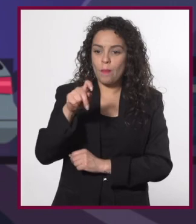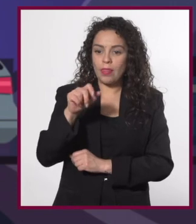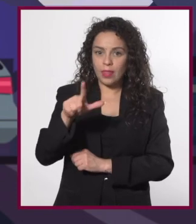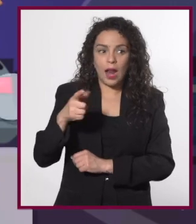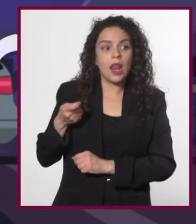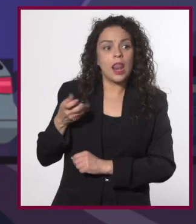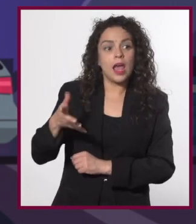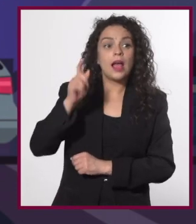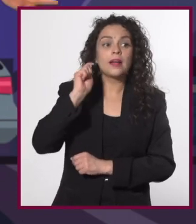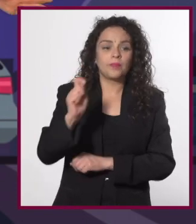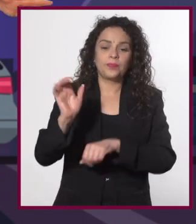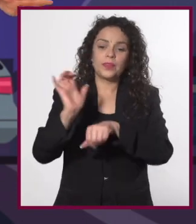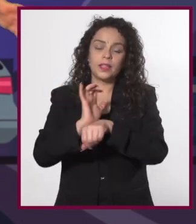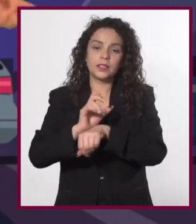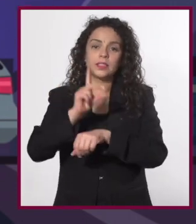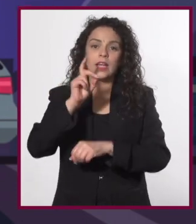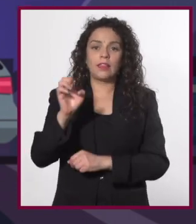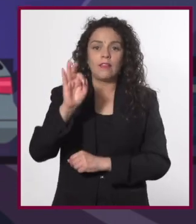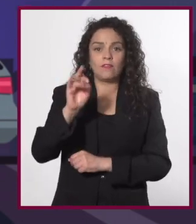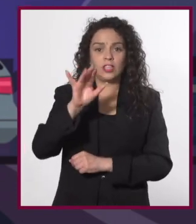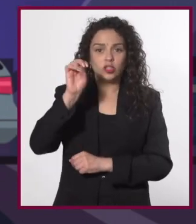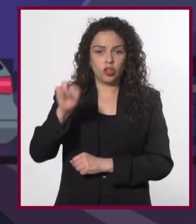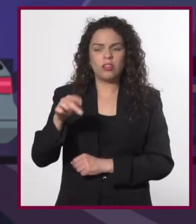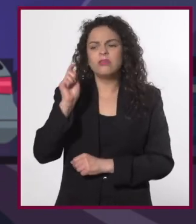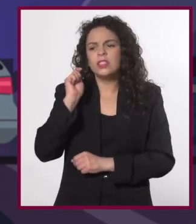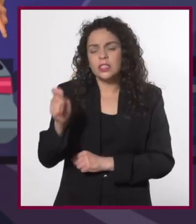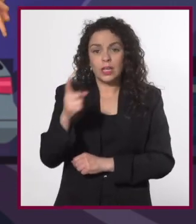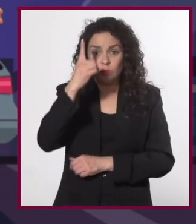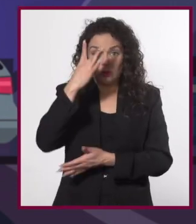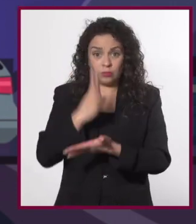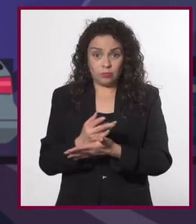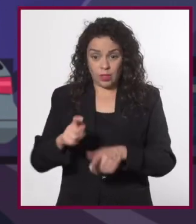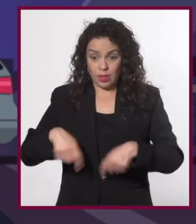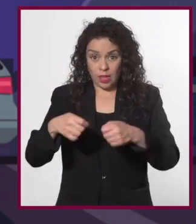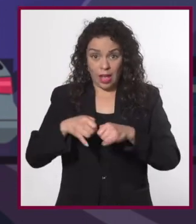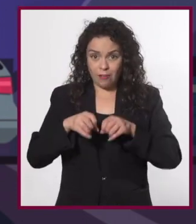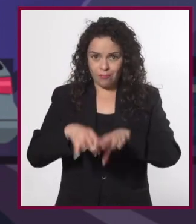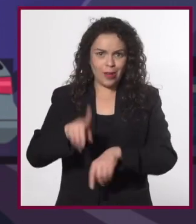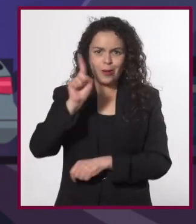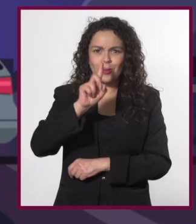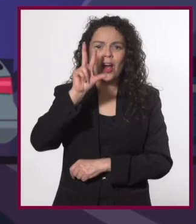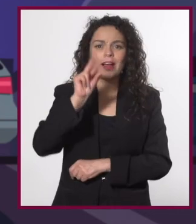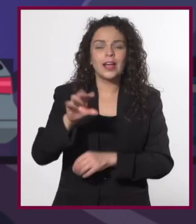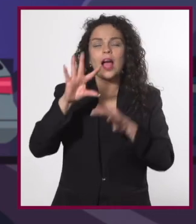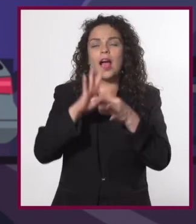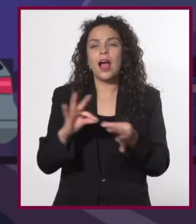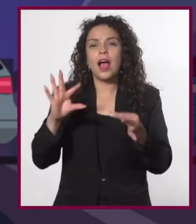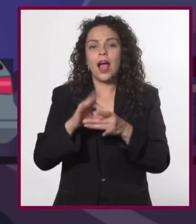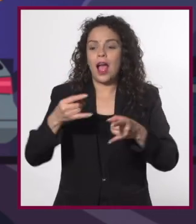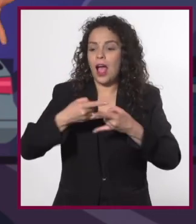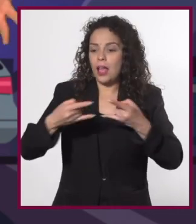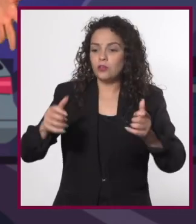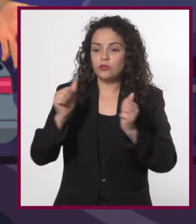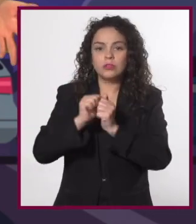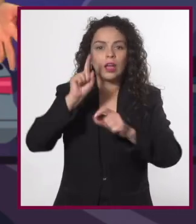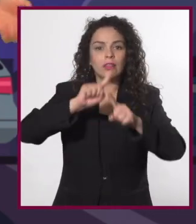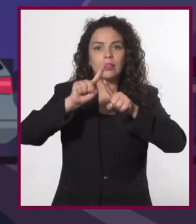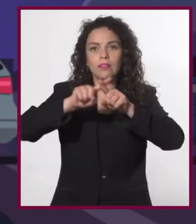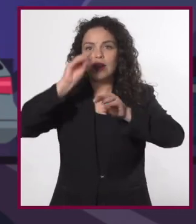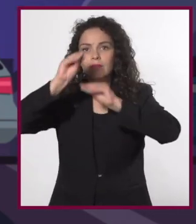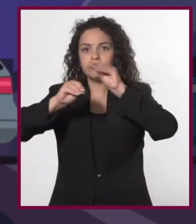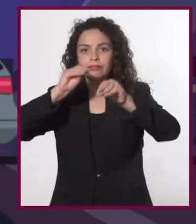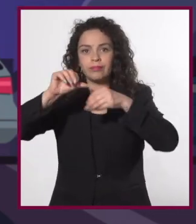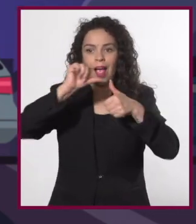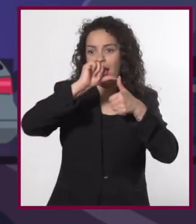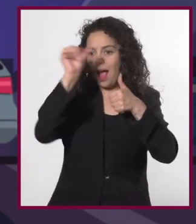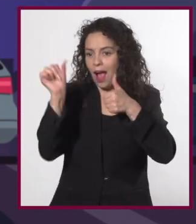también cine de no ficción. Su objetivo no solo es informar, sino narrar una historia a través de diferentes recursos artísticos y